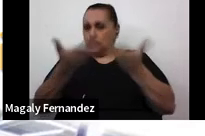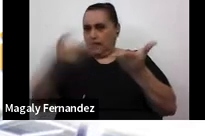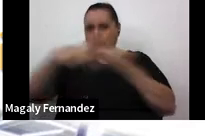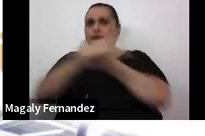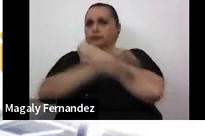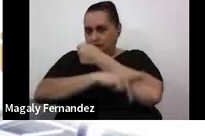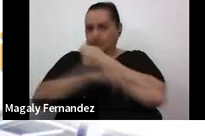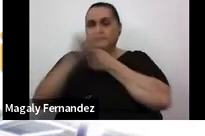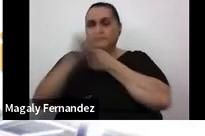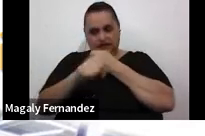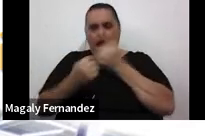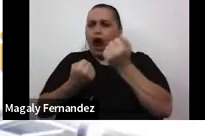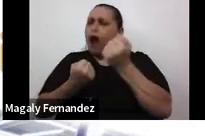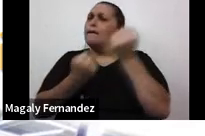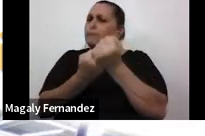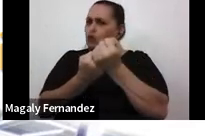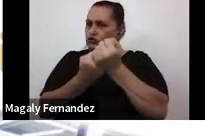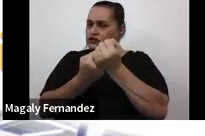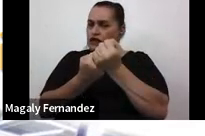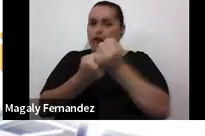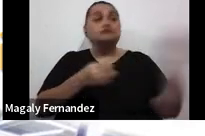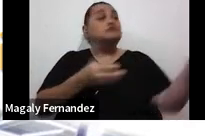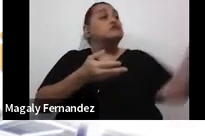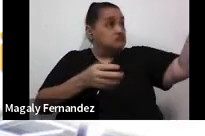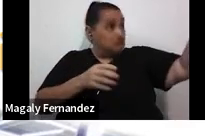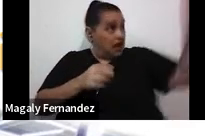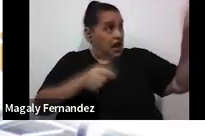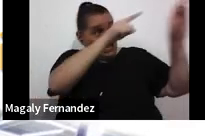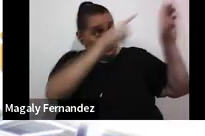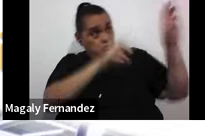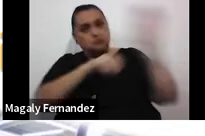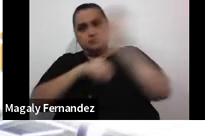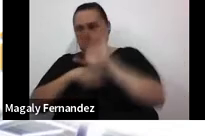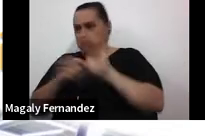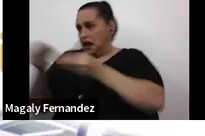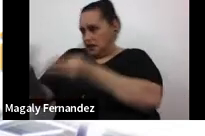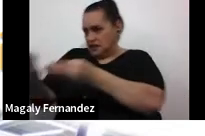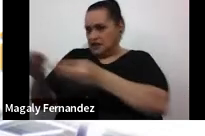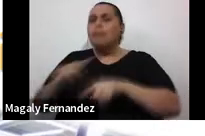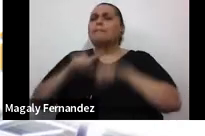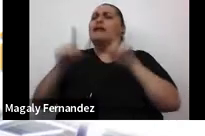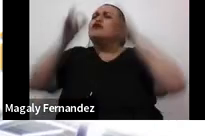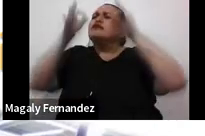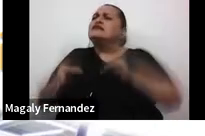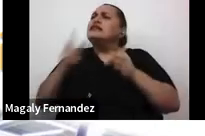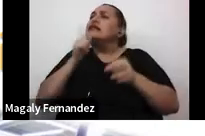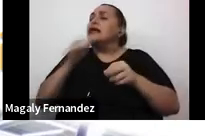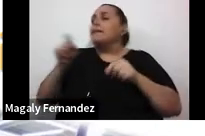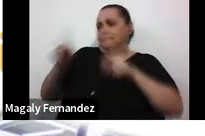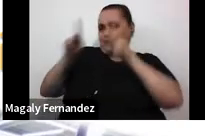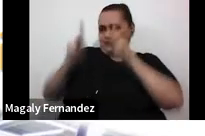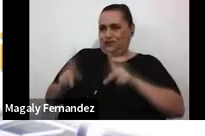le va a apoyar alcanzando las cosas que quiera pero la persona a la que va a estar decidiendo comparando